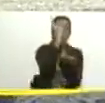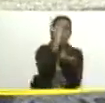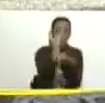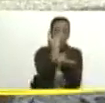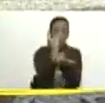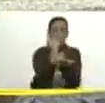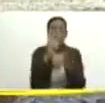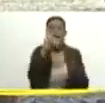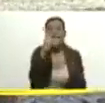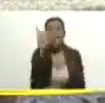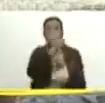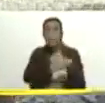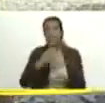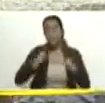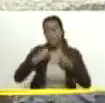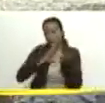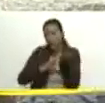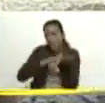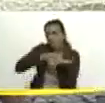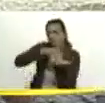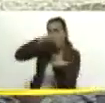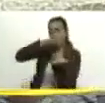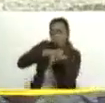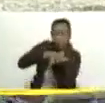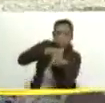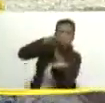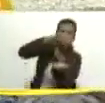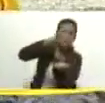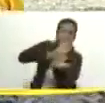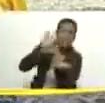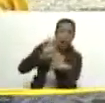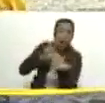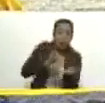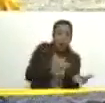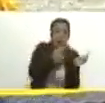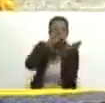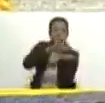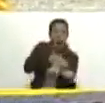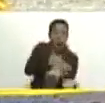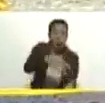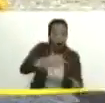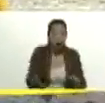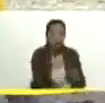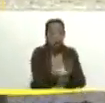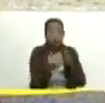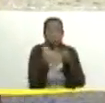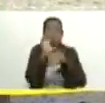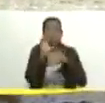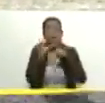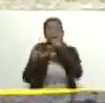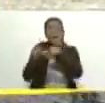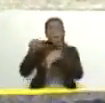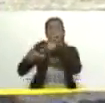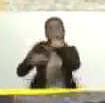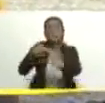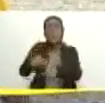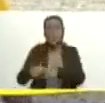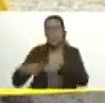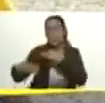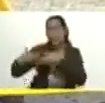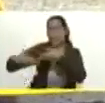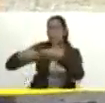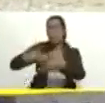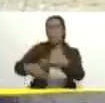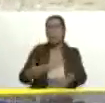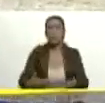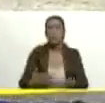plántula con 3 meses de vida. Con 3 meses de vida. Se siembra. Y ahí dura. ¿Cómo evoluciona esa planta? Bueno, ahí la planta